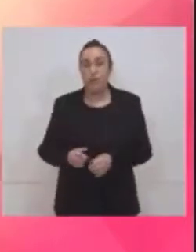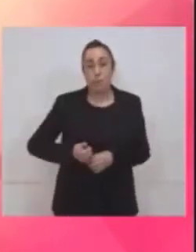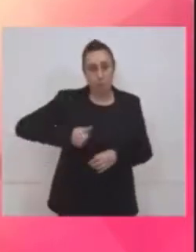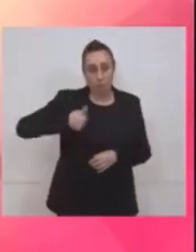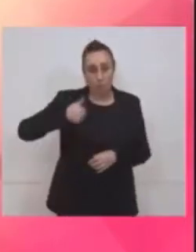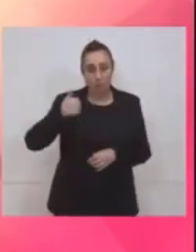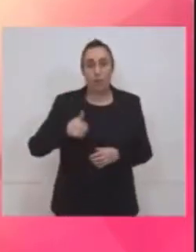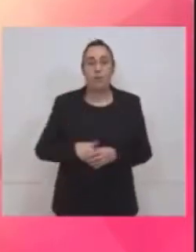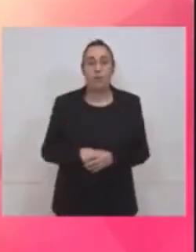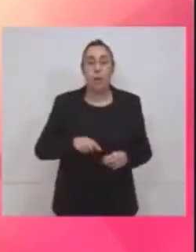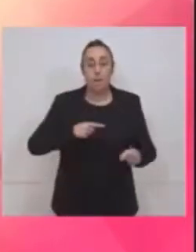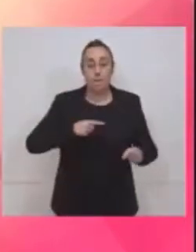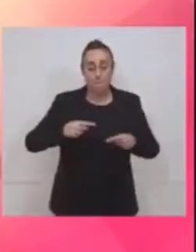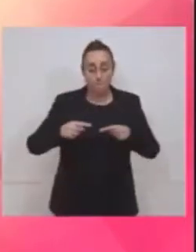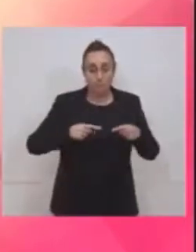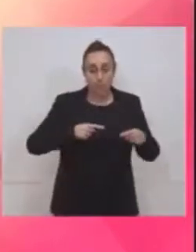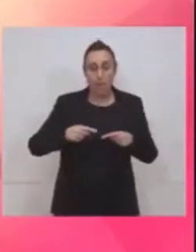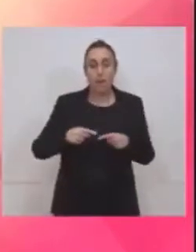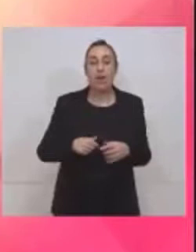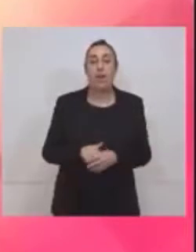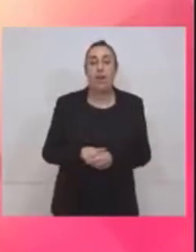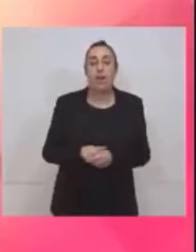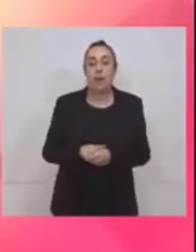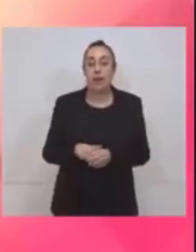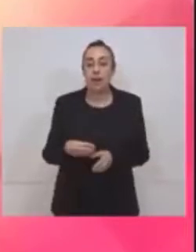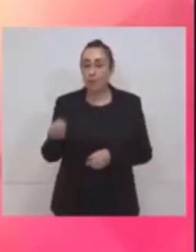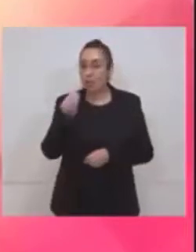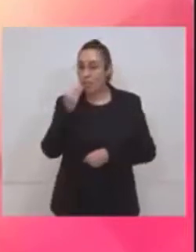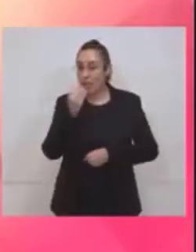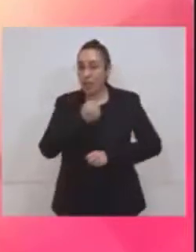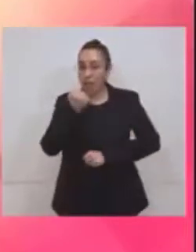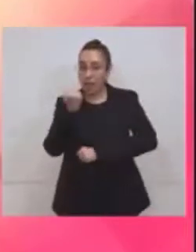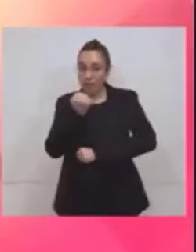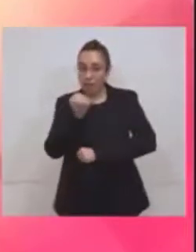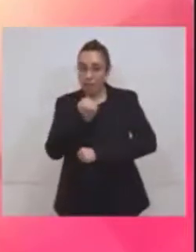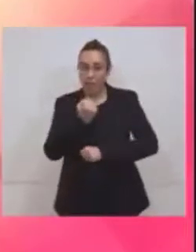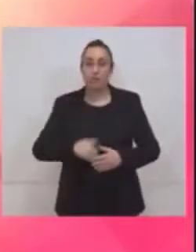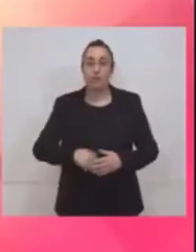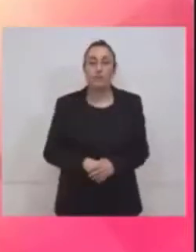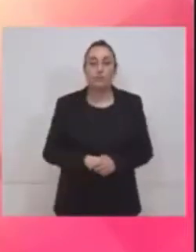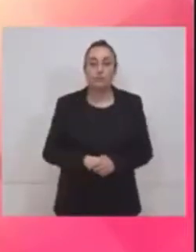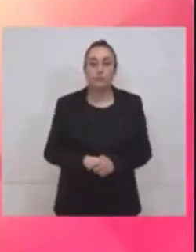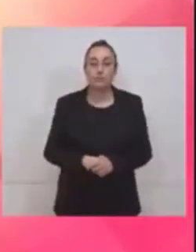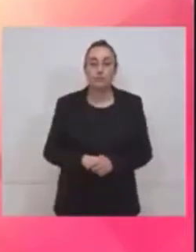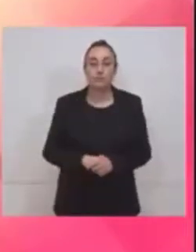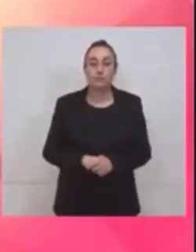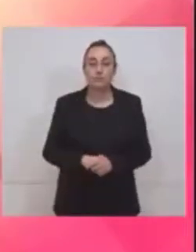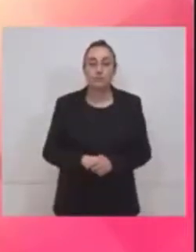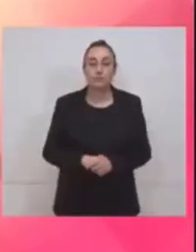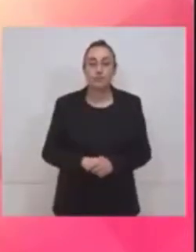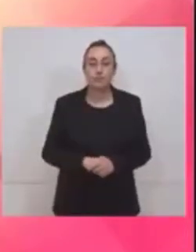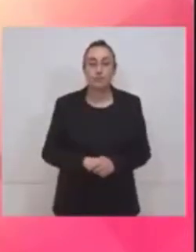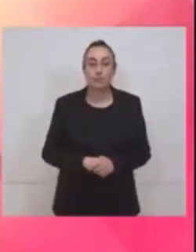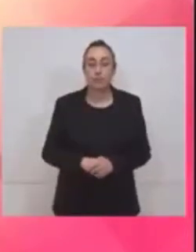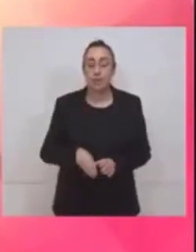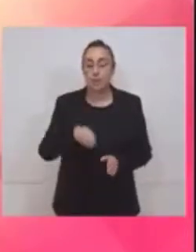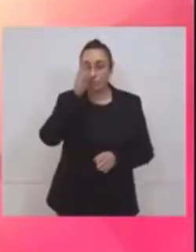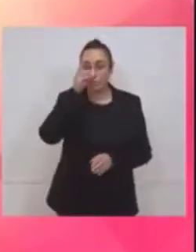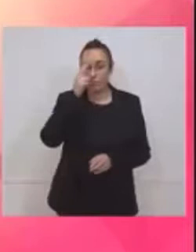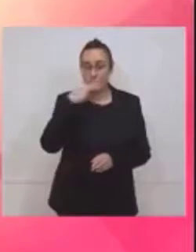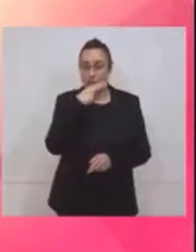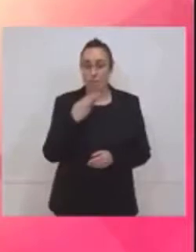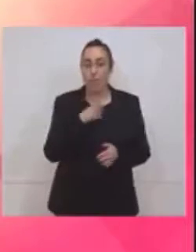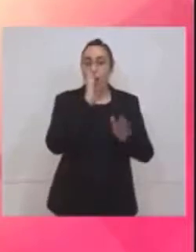preparar la cena de Navidad de estudiantes de terapia ocupacional, crear y disfrutar las primeras convivencias de terapia ocupacional y su visita